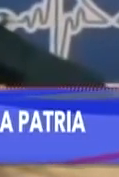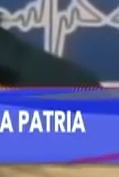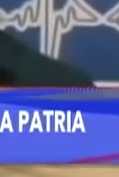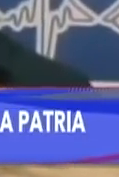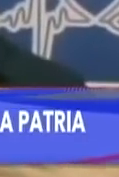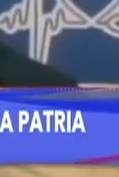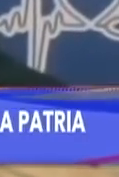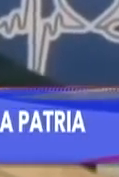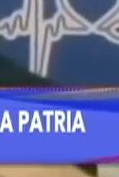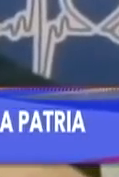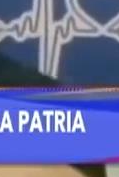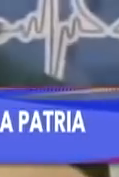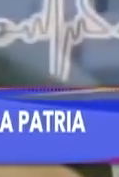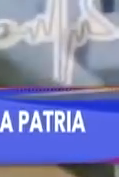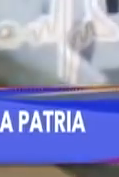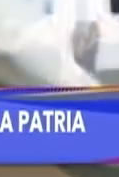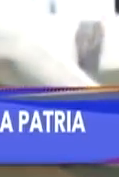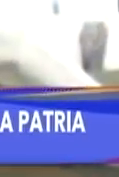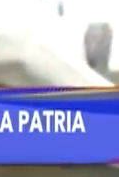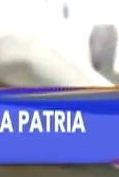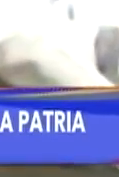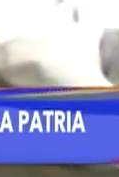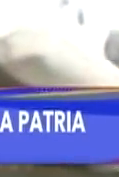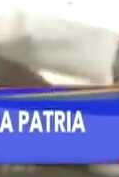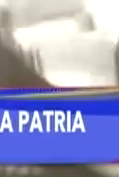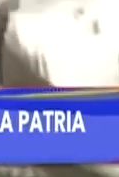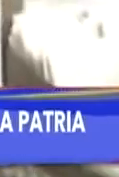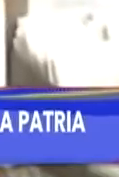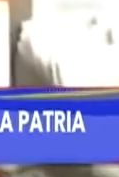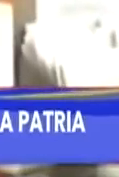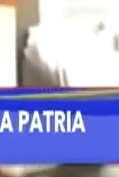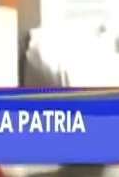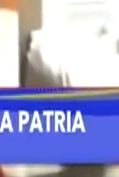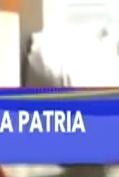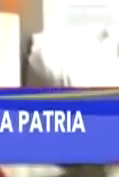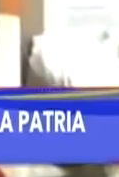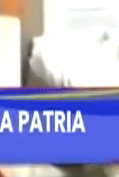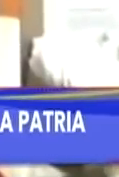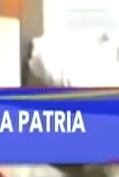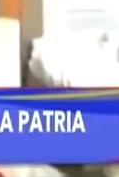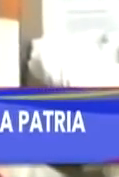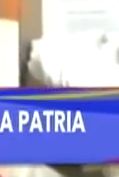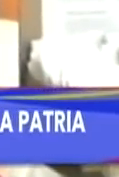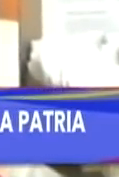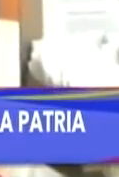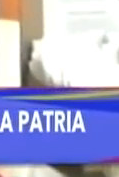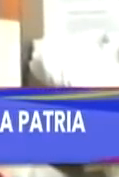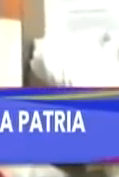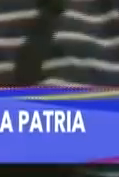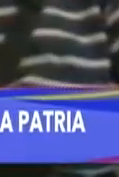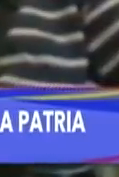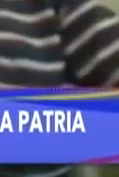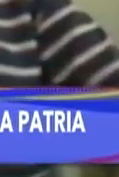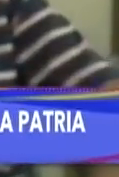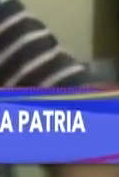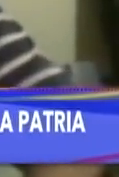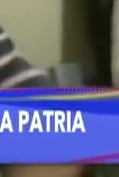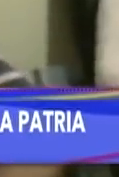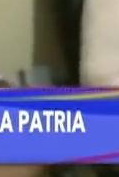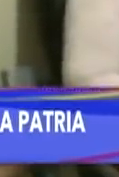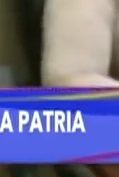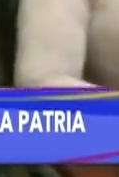voz de su padre, de su madre. Estoy muy contento, emocionado de que, bueno, un logro que